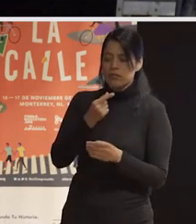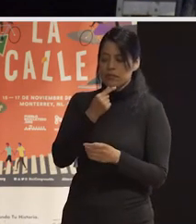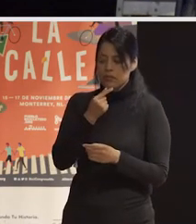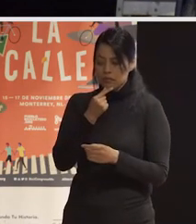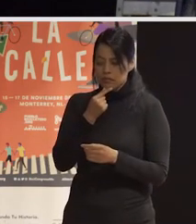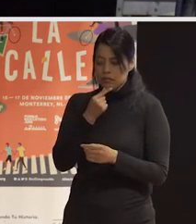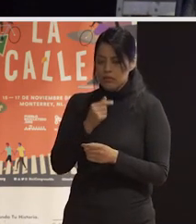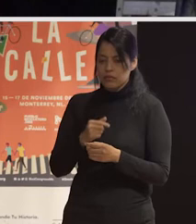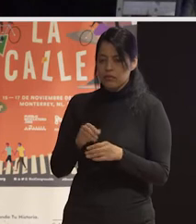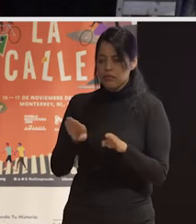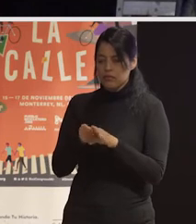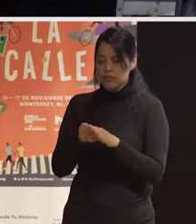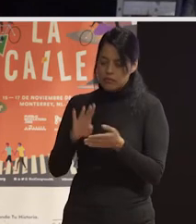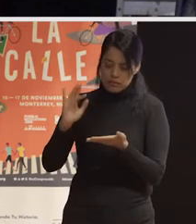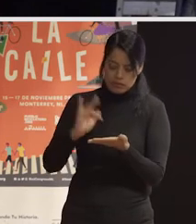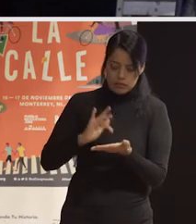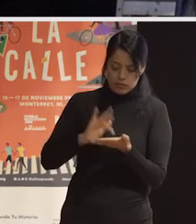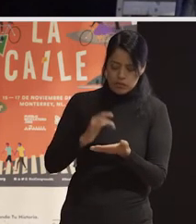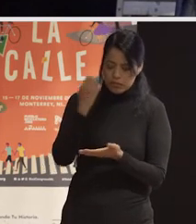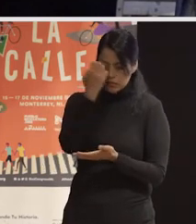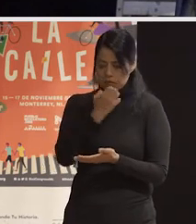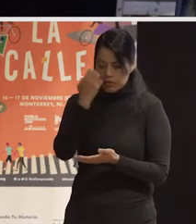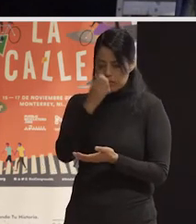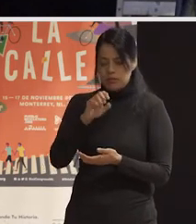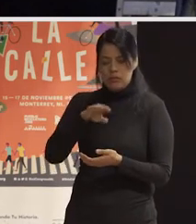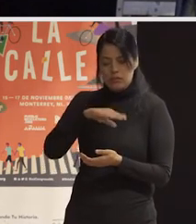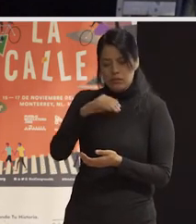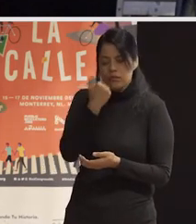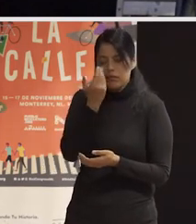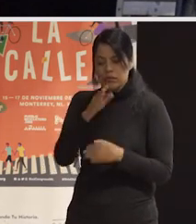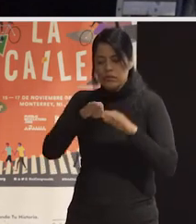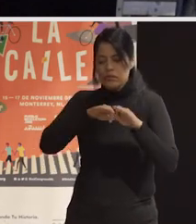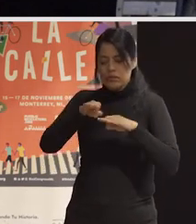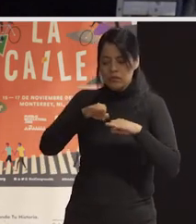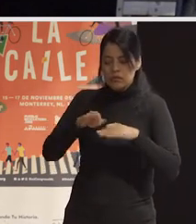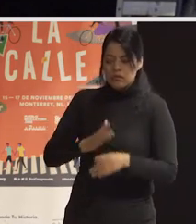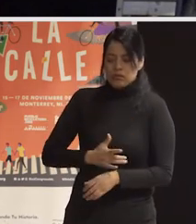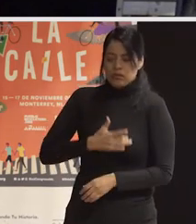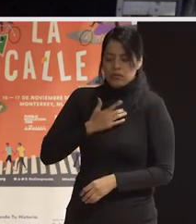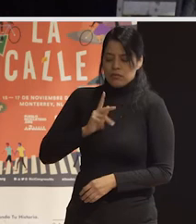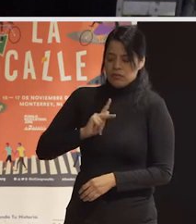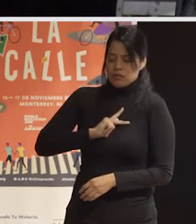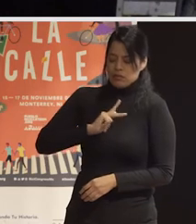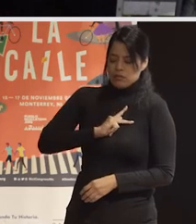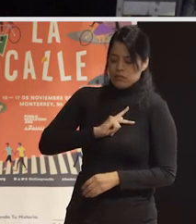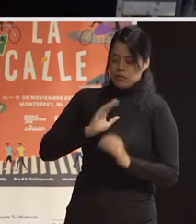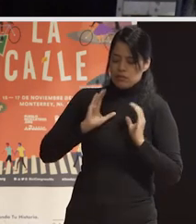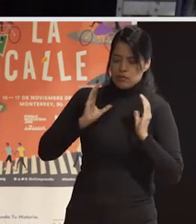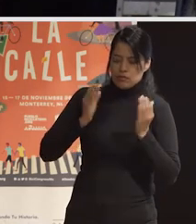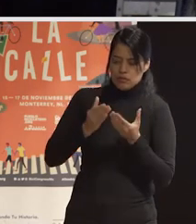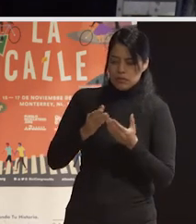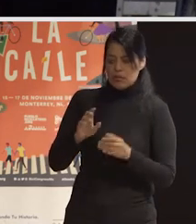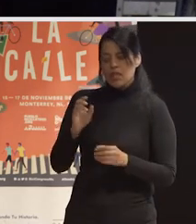llaman como apoyo escolar sin embargo también se busca trabajar ese sentido de pertenencia a sus pueblos de los que provienen